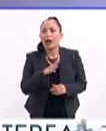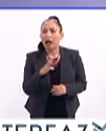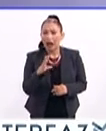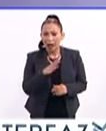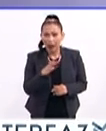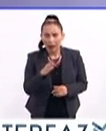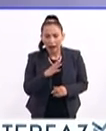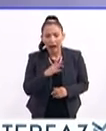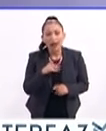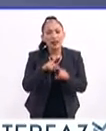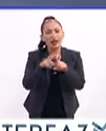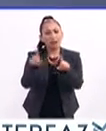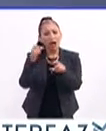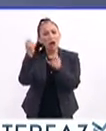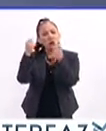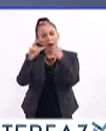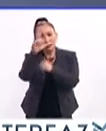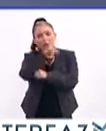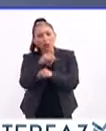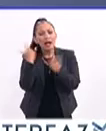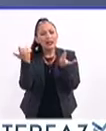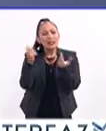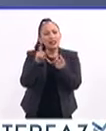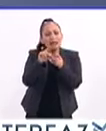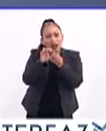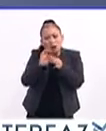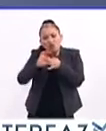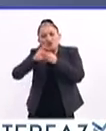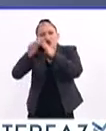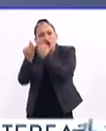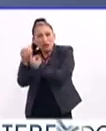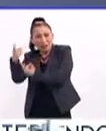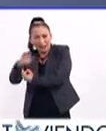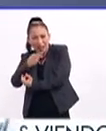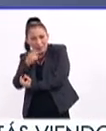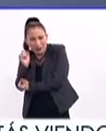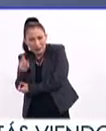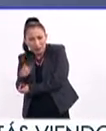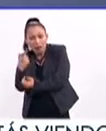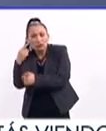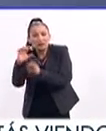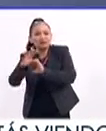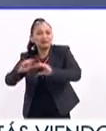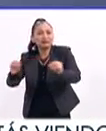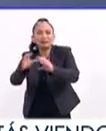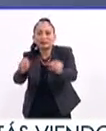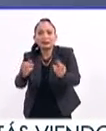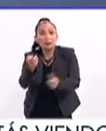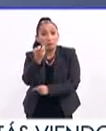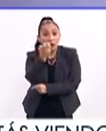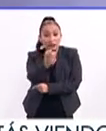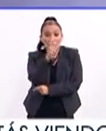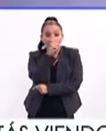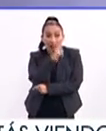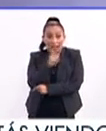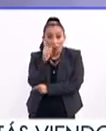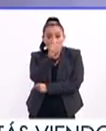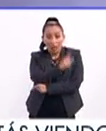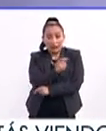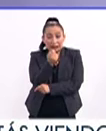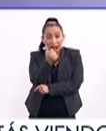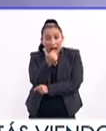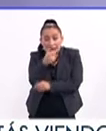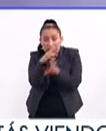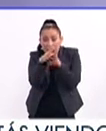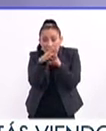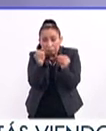muchas lenguas y variantes también indígenas que están desapareciendo. Para estas lenguas